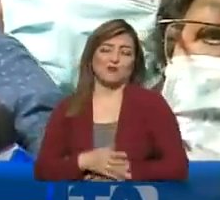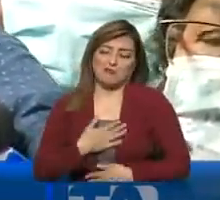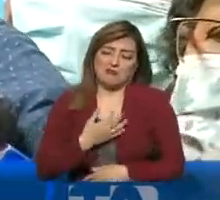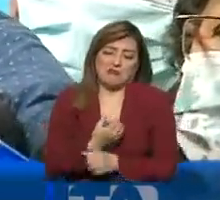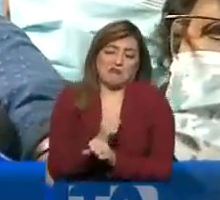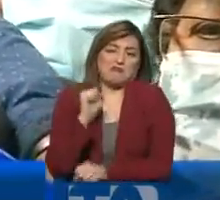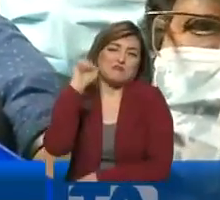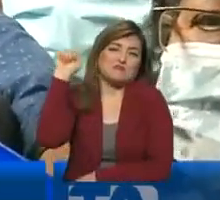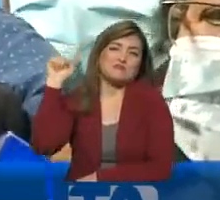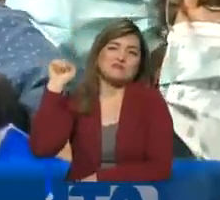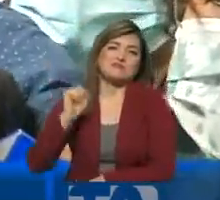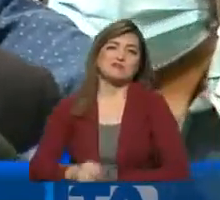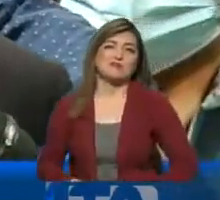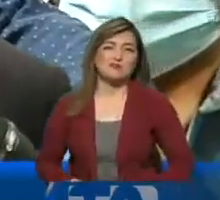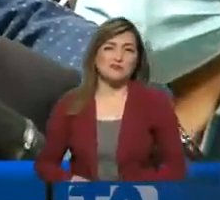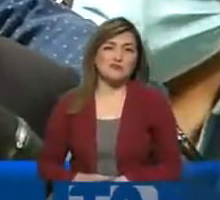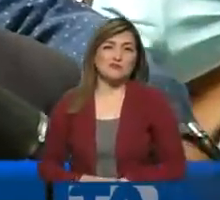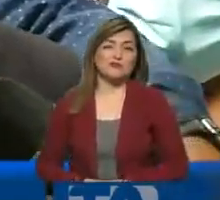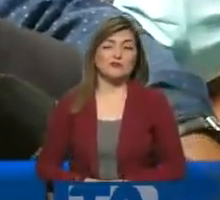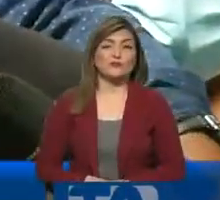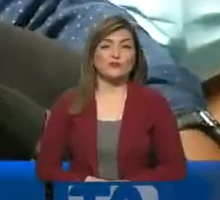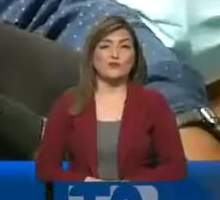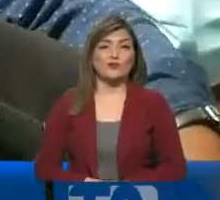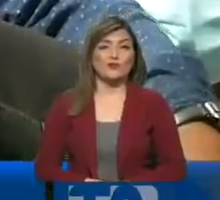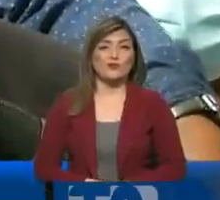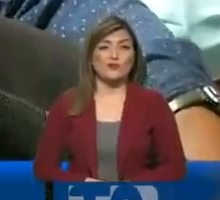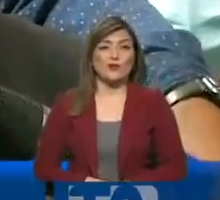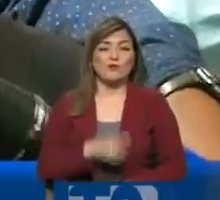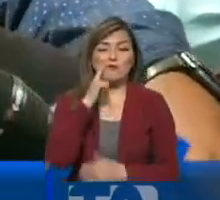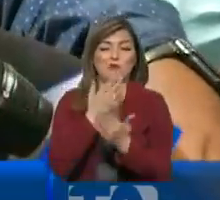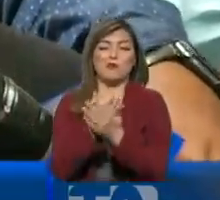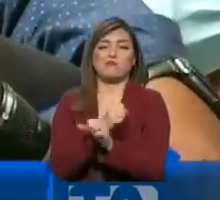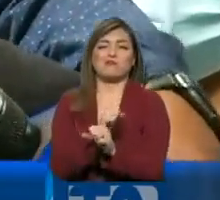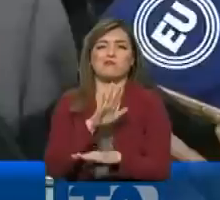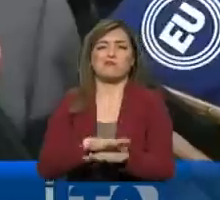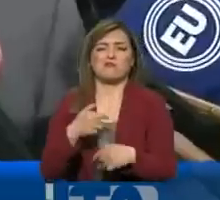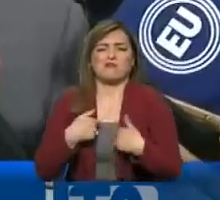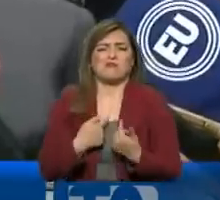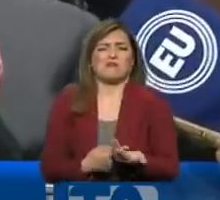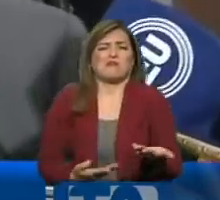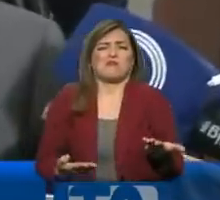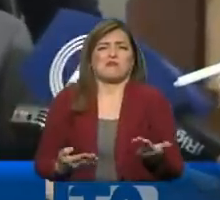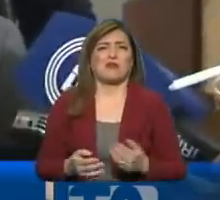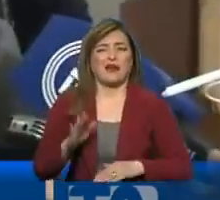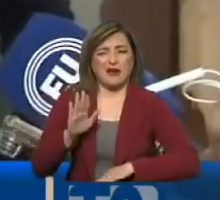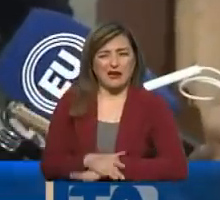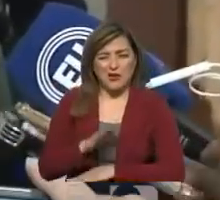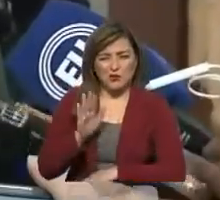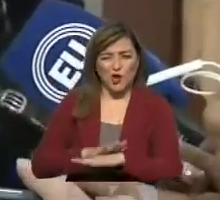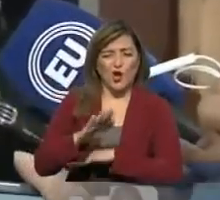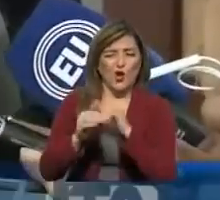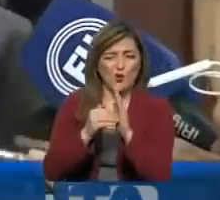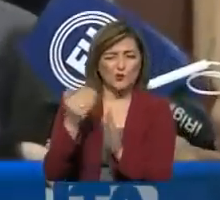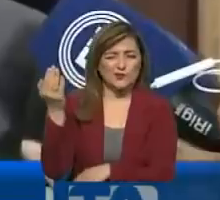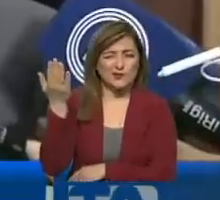derecho, nosotros seguiremos dando nuestras pruebas de descargo. ¿De qué es lo que se me acusa? Las causales no pueden